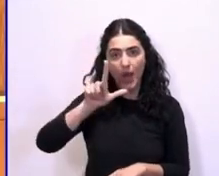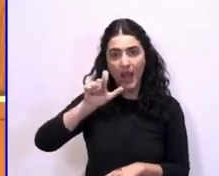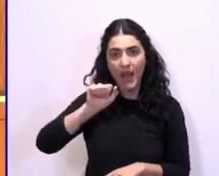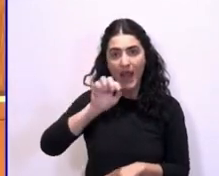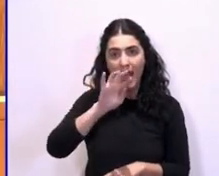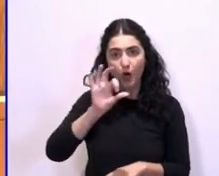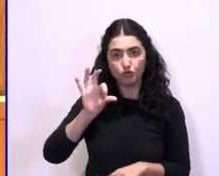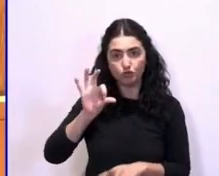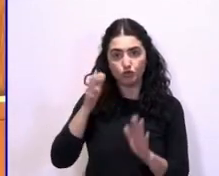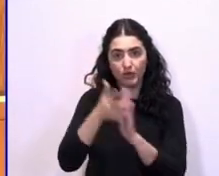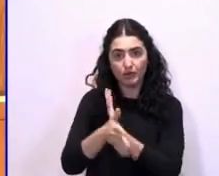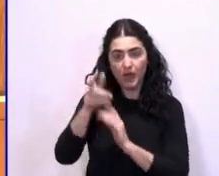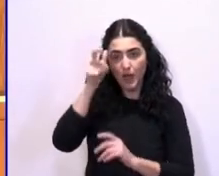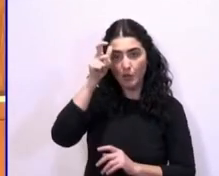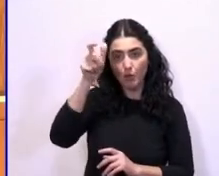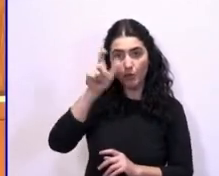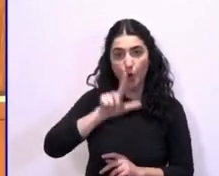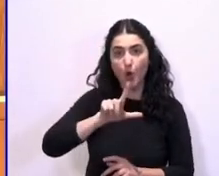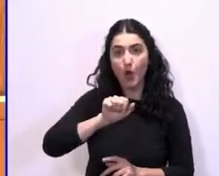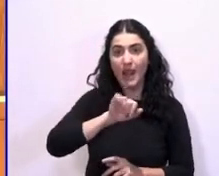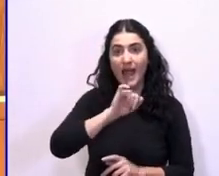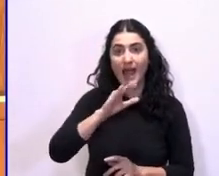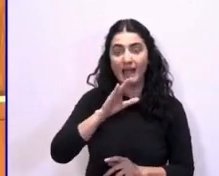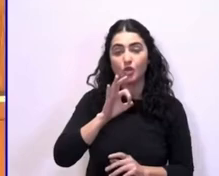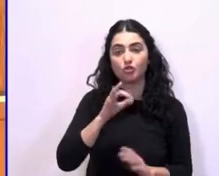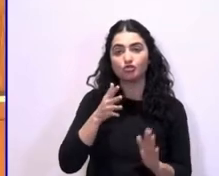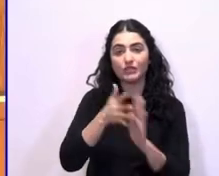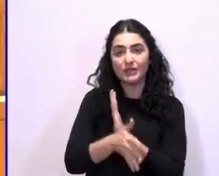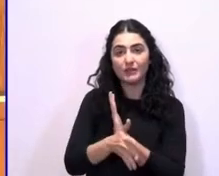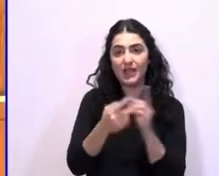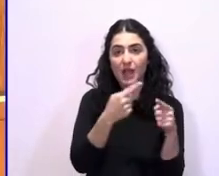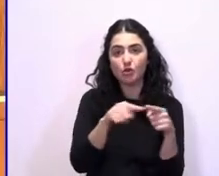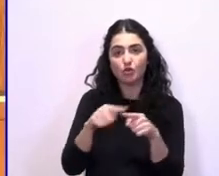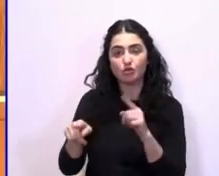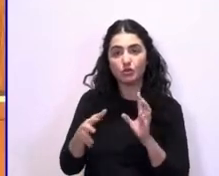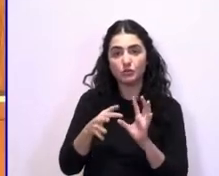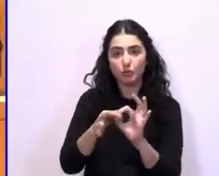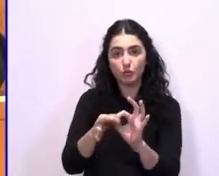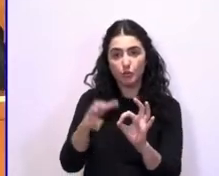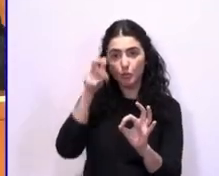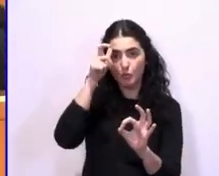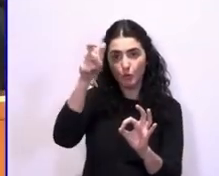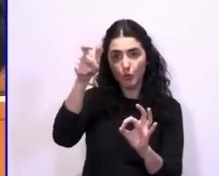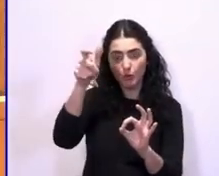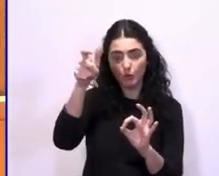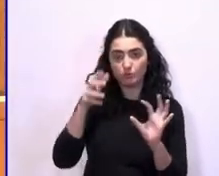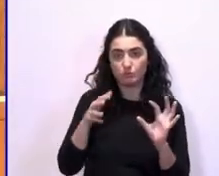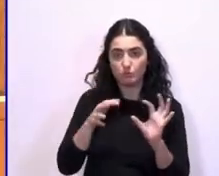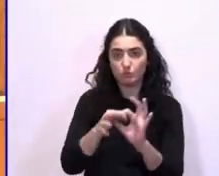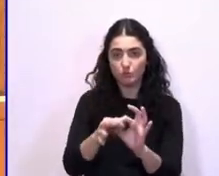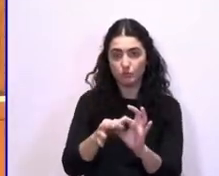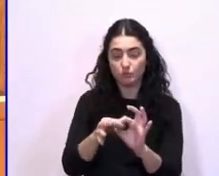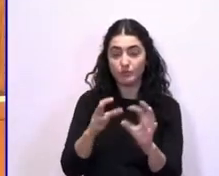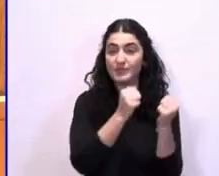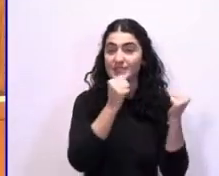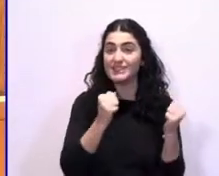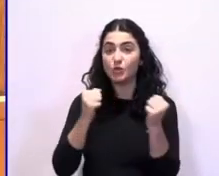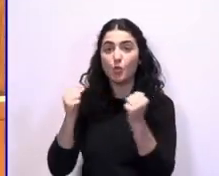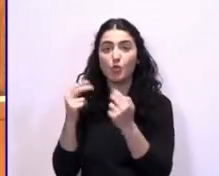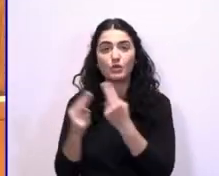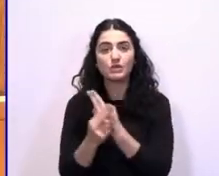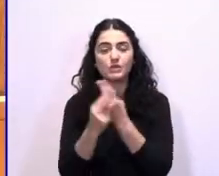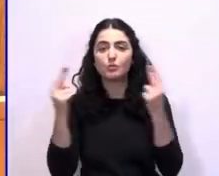pueblo. Laico es, por tanto, lo relativo al pueblo, literalmente. La laicidad de las instituciones públicas es la